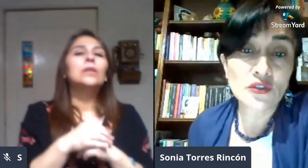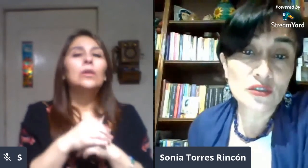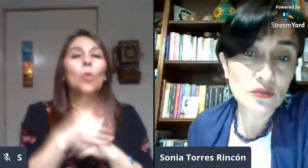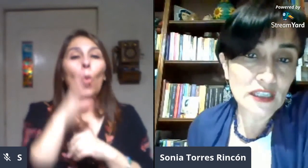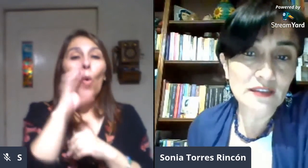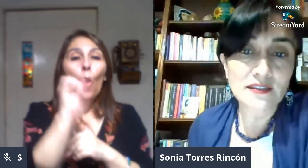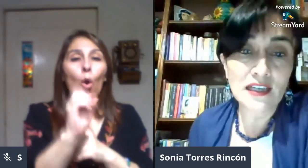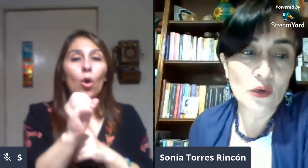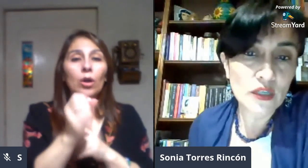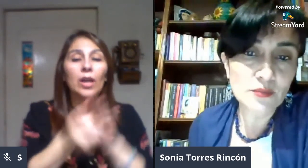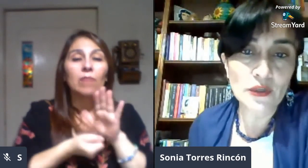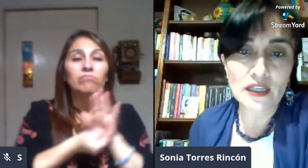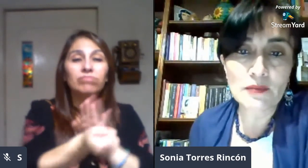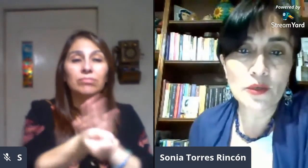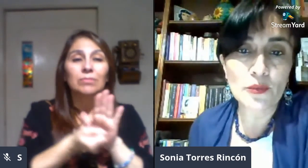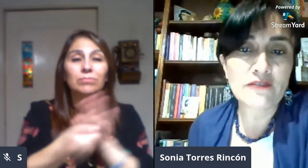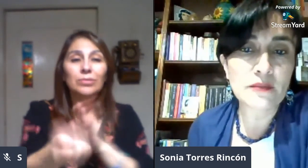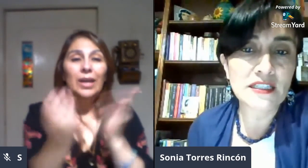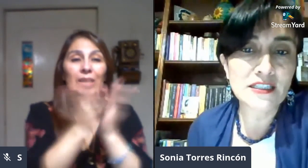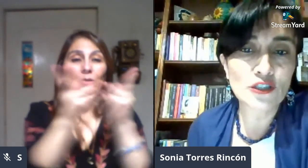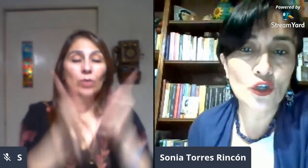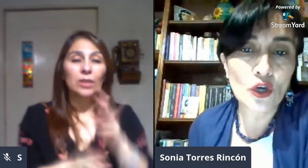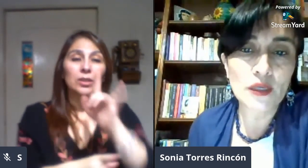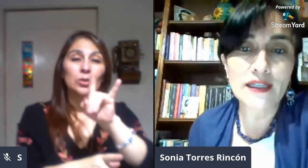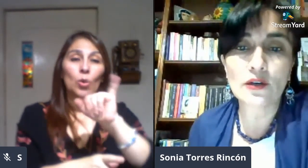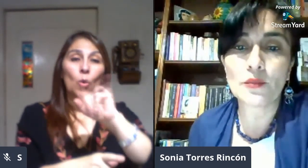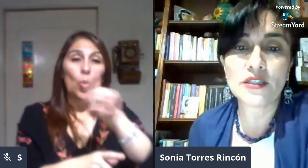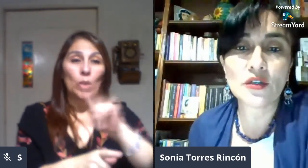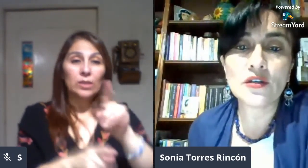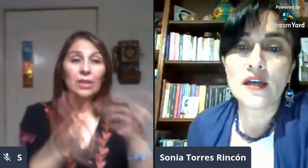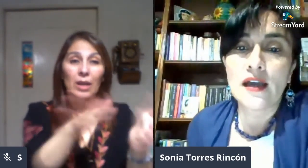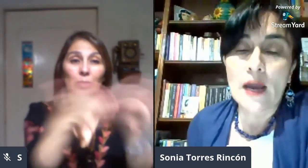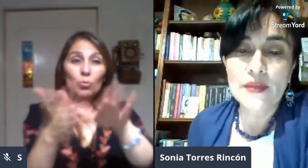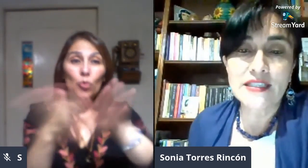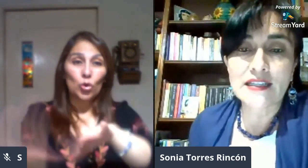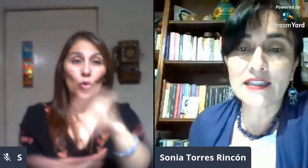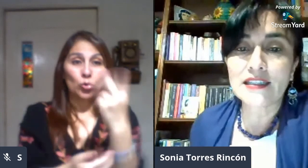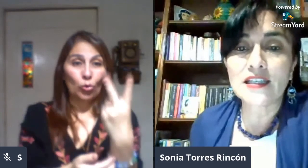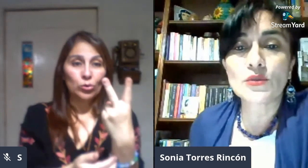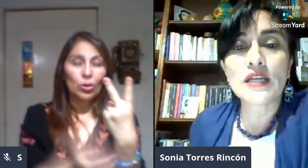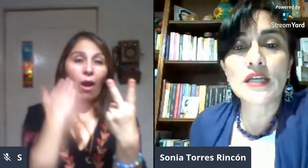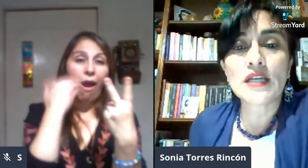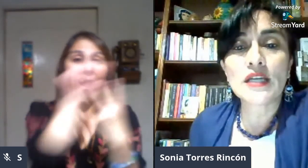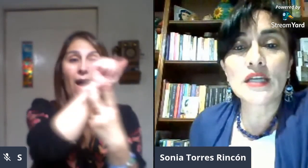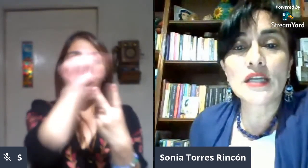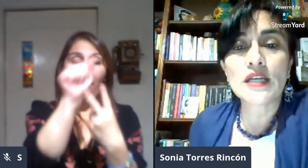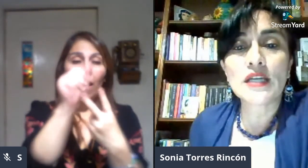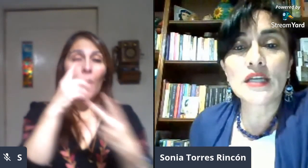asesino de las dos estudiantes de la UIS, por ejemplo, por el feminicidio doble que cometió, a pesar de tener